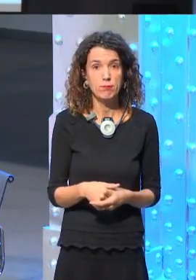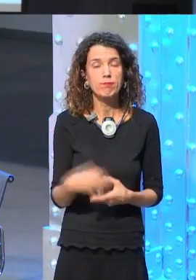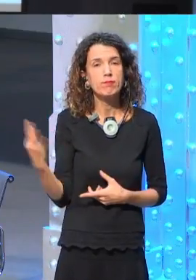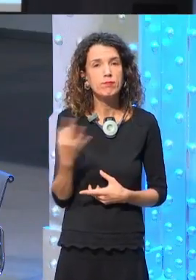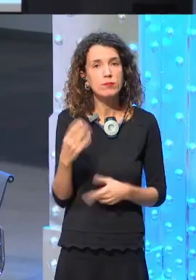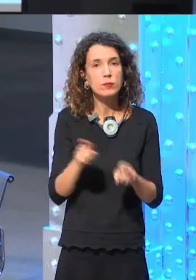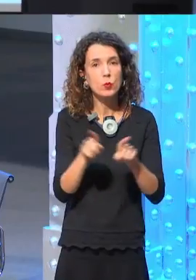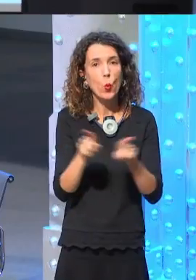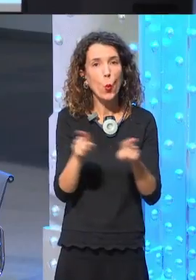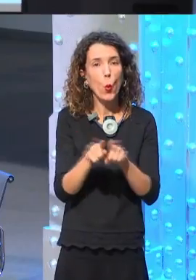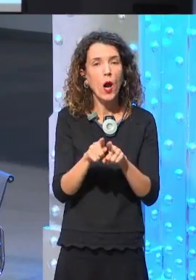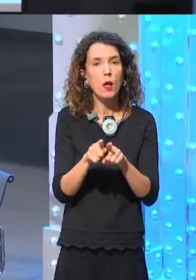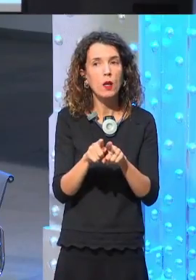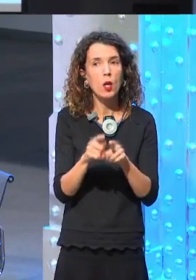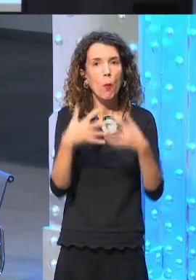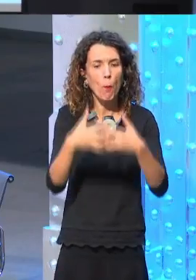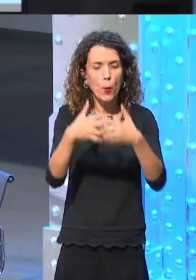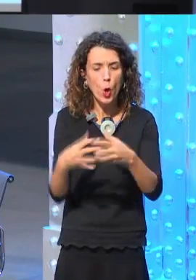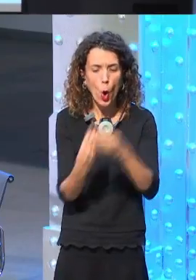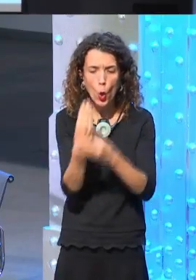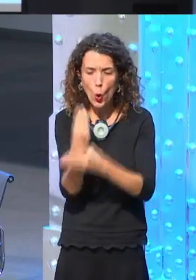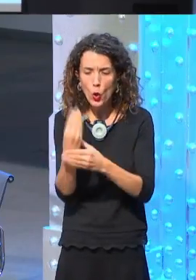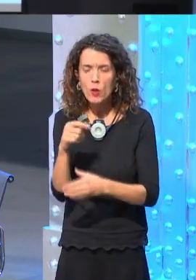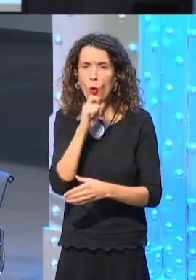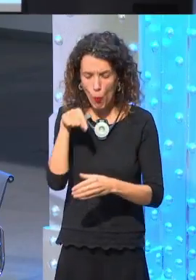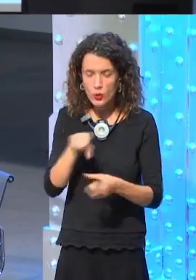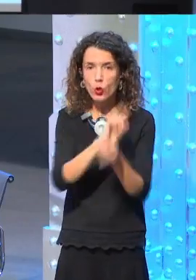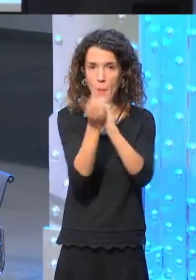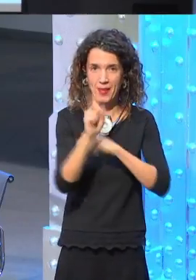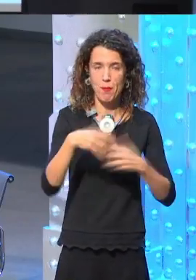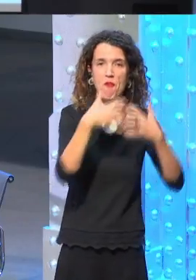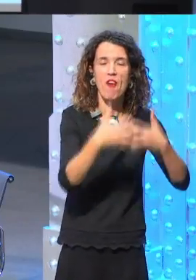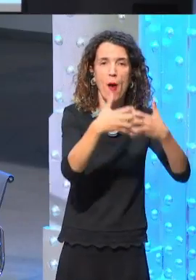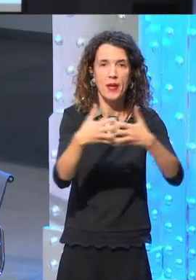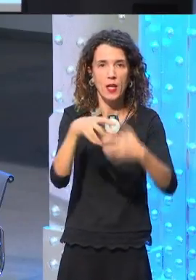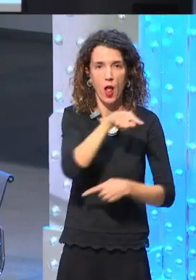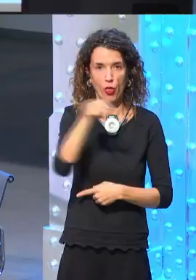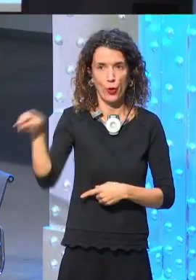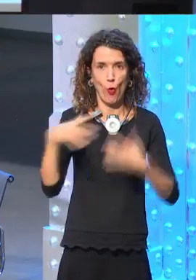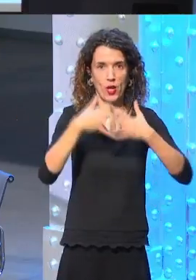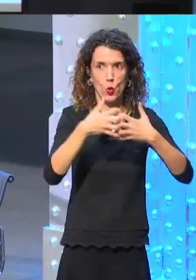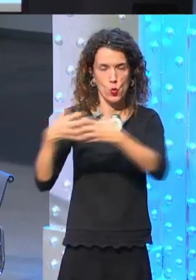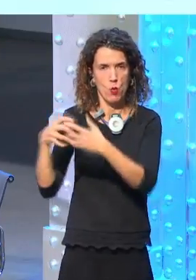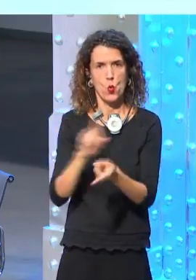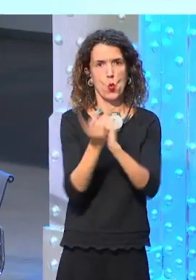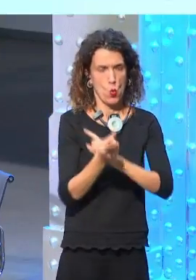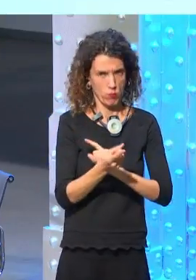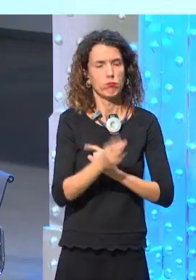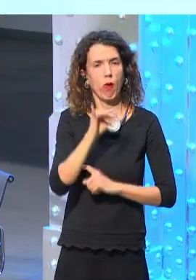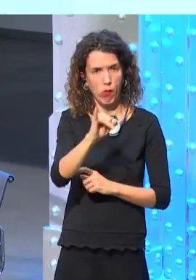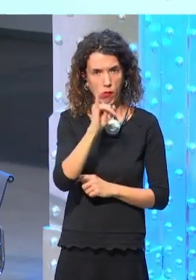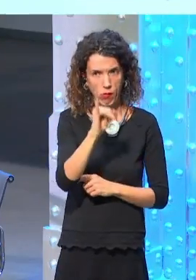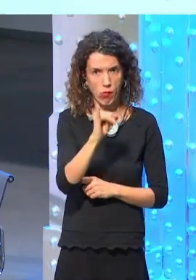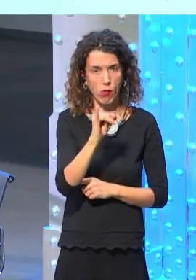es cómo producimos, porque eso también está cambiando. La fabricación industrial